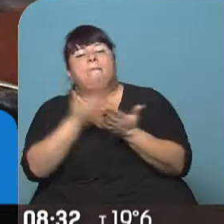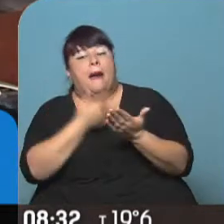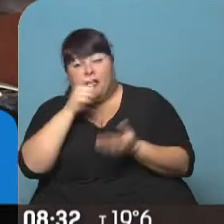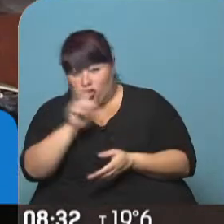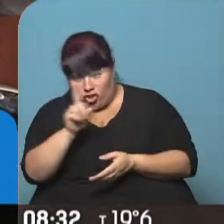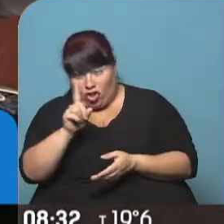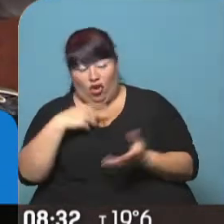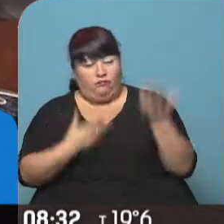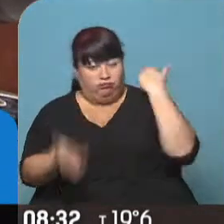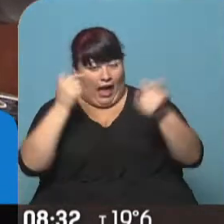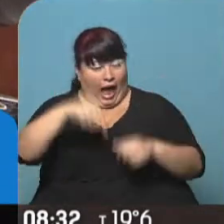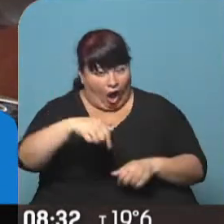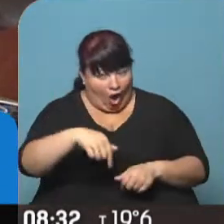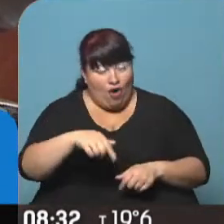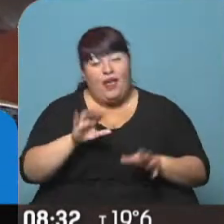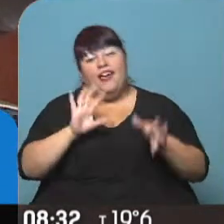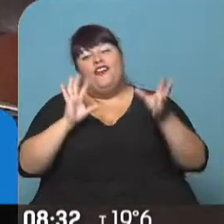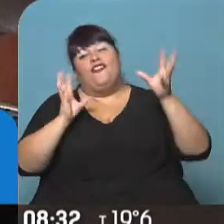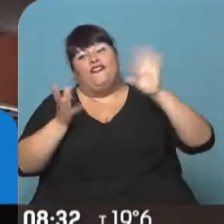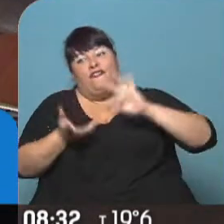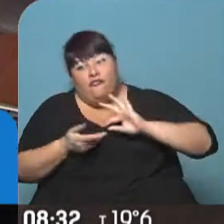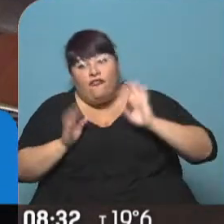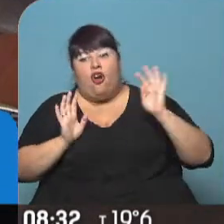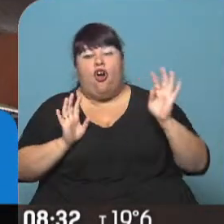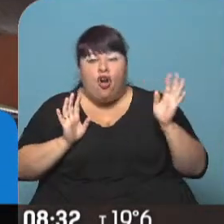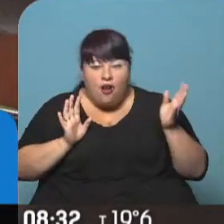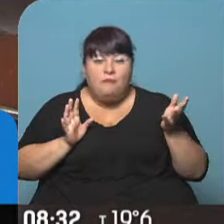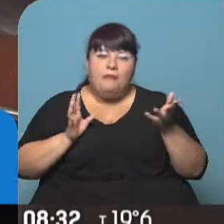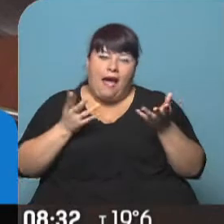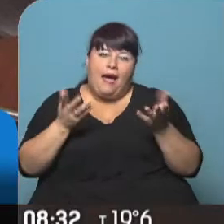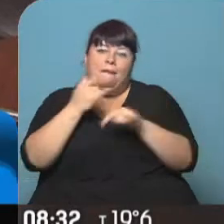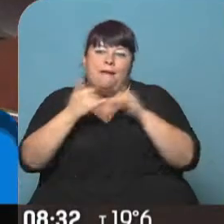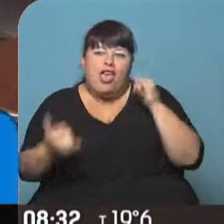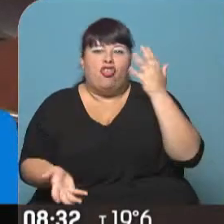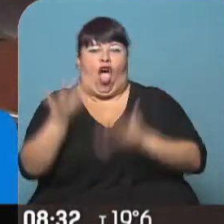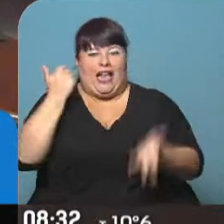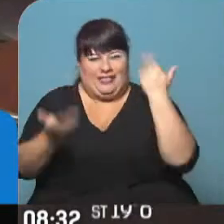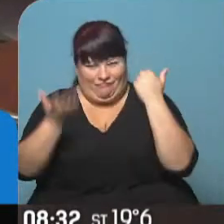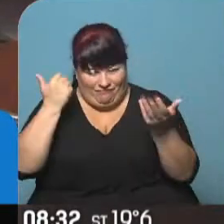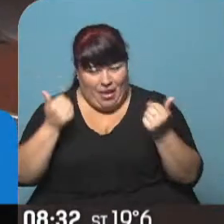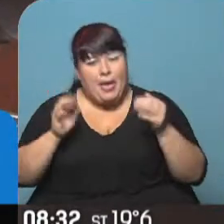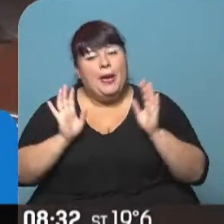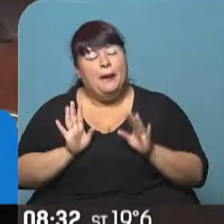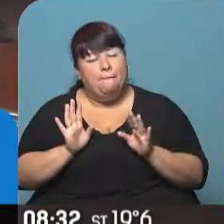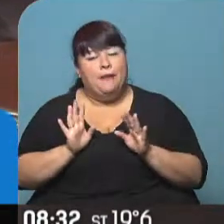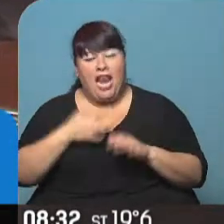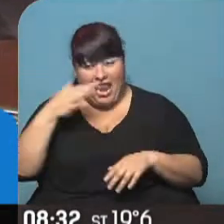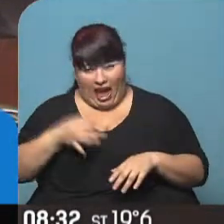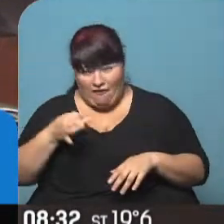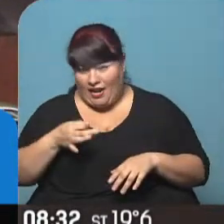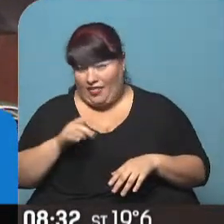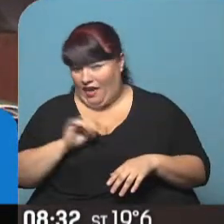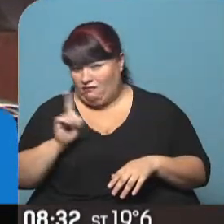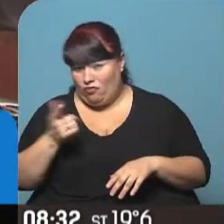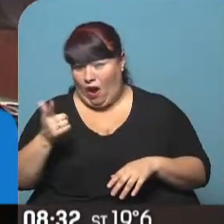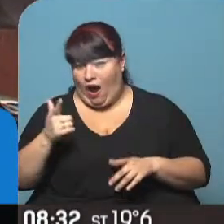si no me lo mostraste allano en este momento. Entonces técnicamente es un cuasi allanamiento, pero lo real es que no